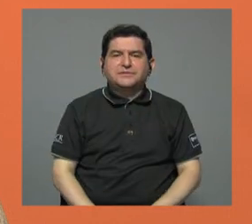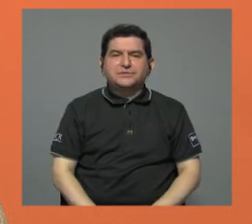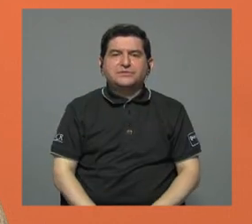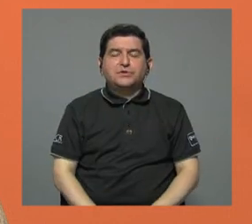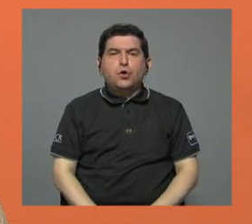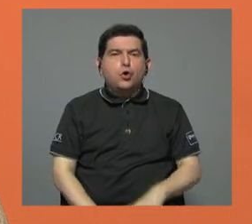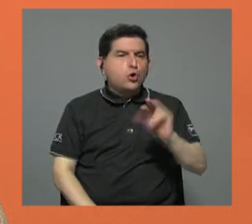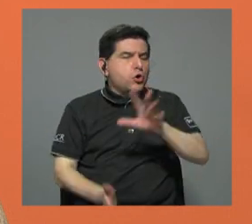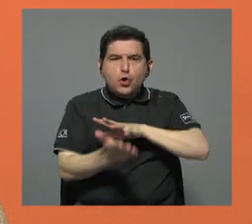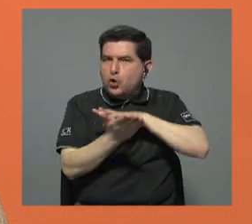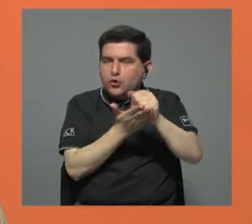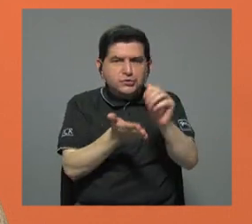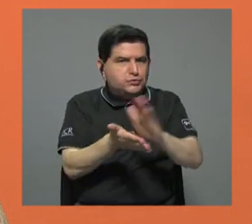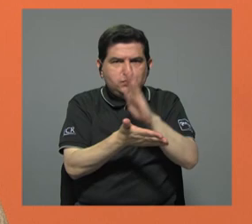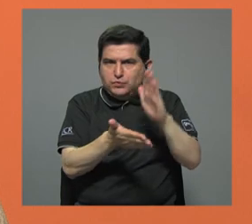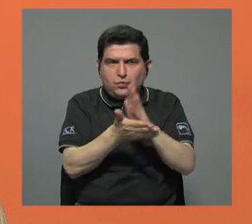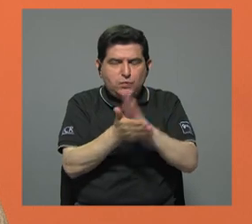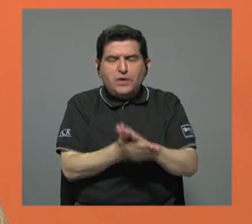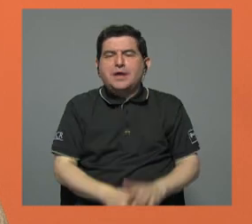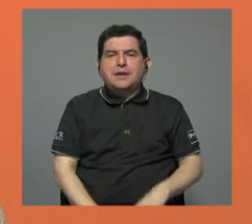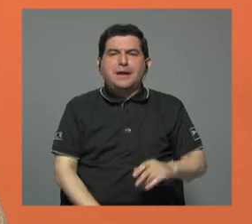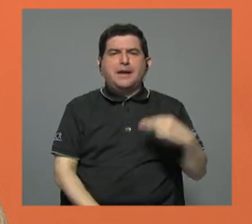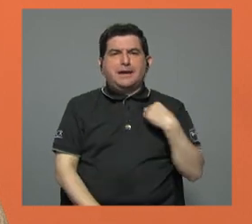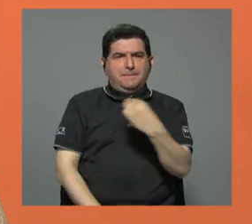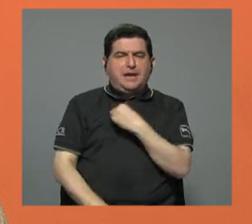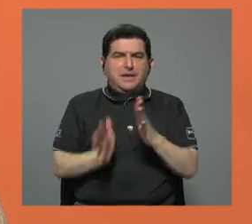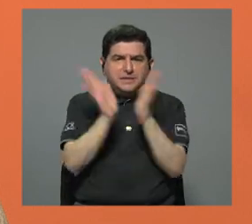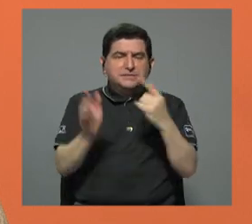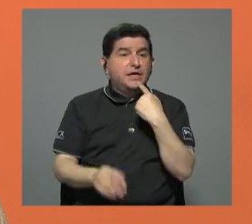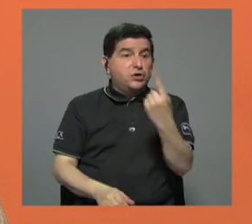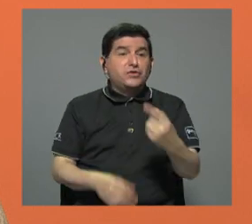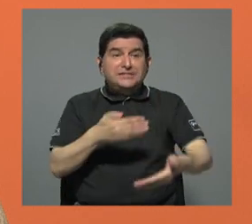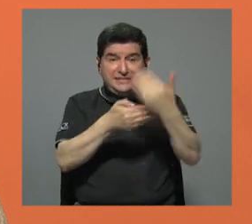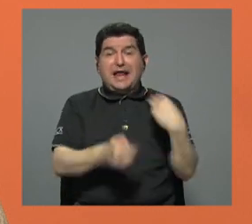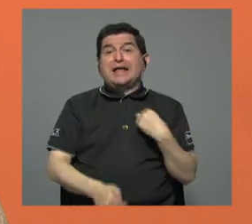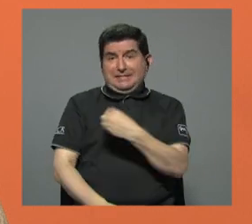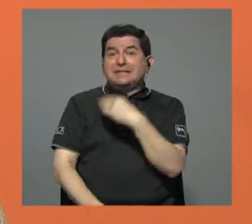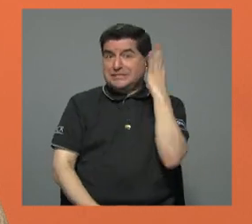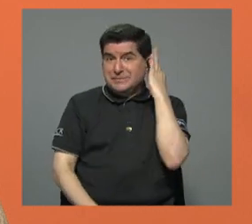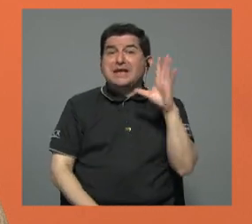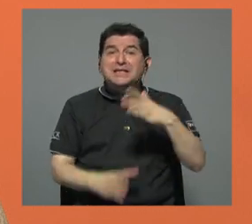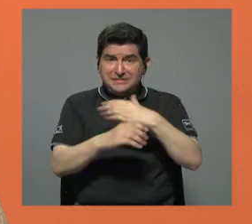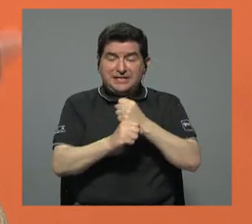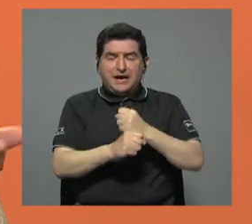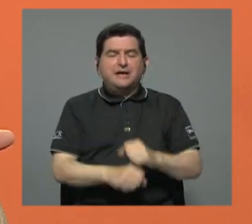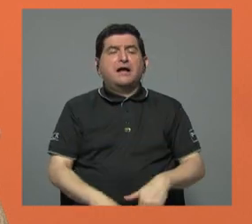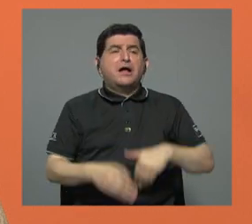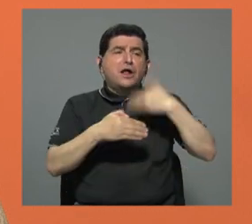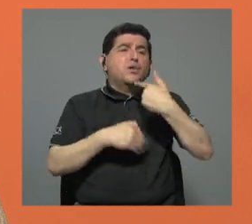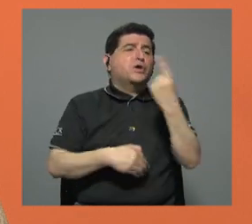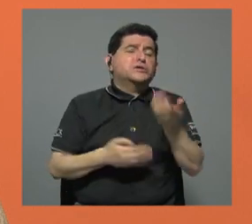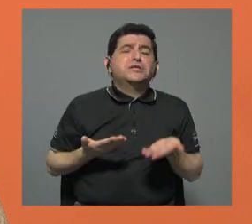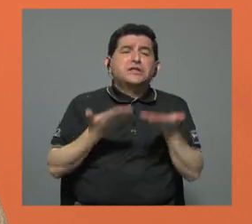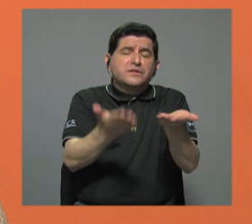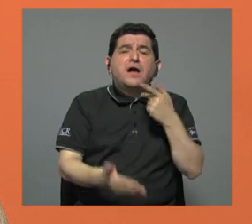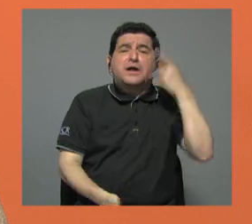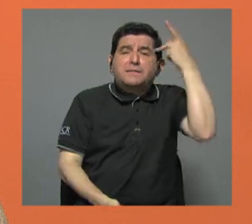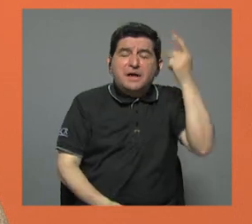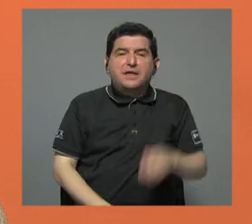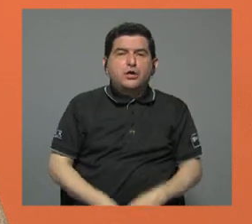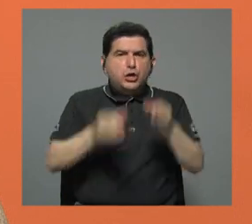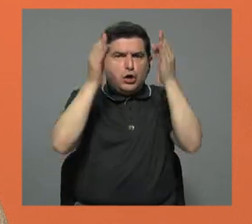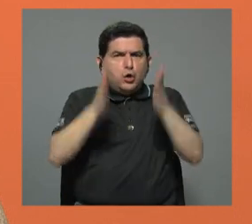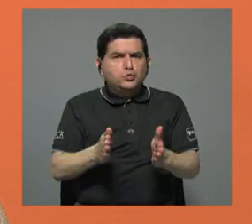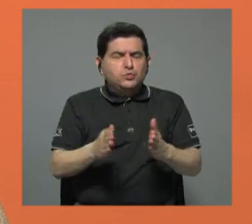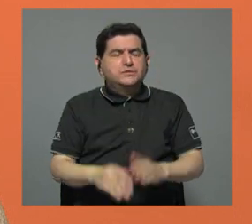destruyeran estos proyectos como había en algún momento ha dicho la ministra que entonces se iba a destruir después se dijo que se le iba a entregar a los padres y el juzgado